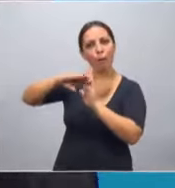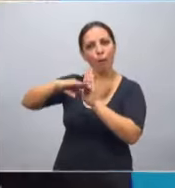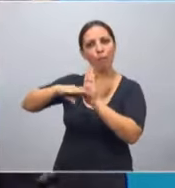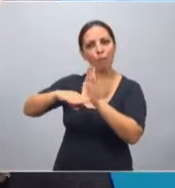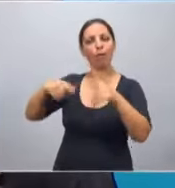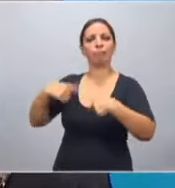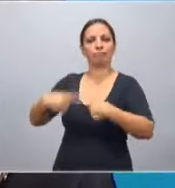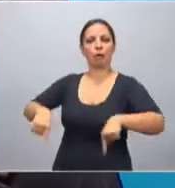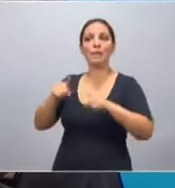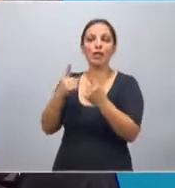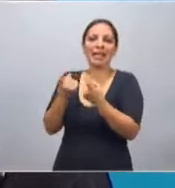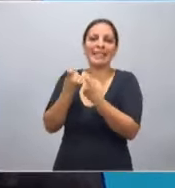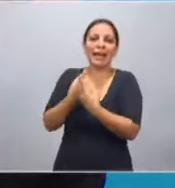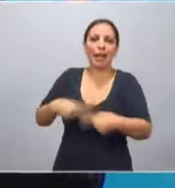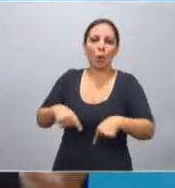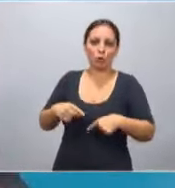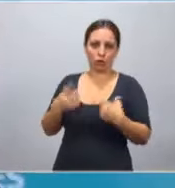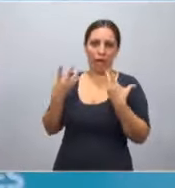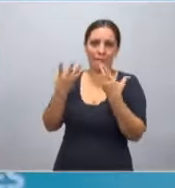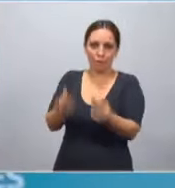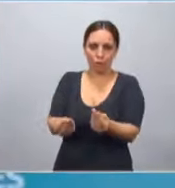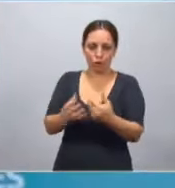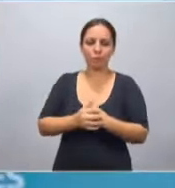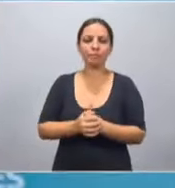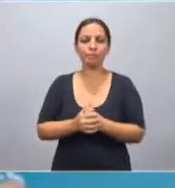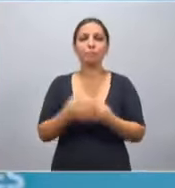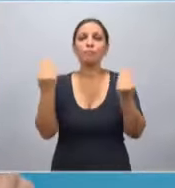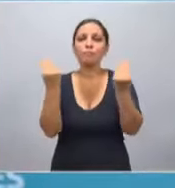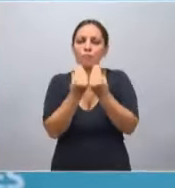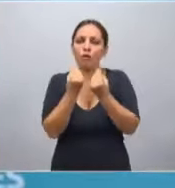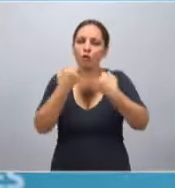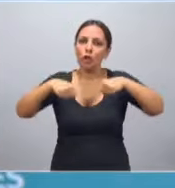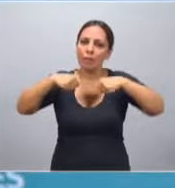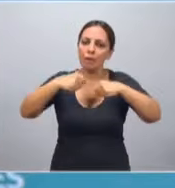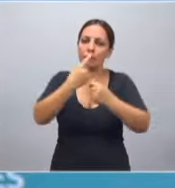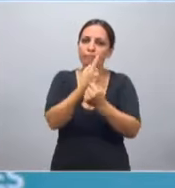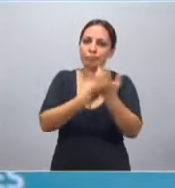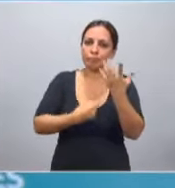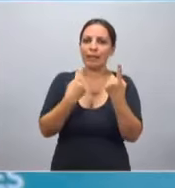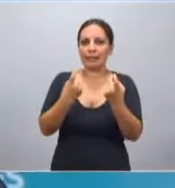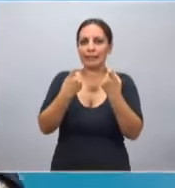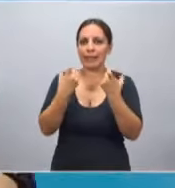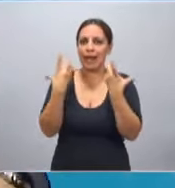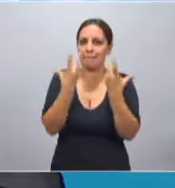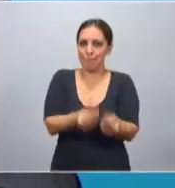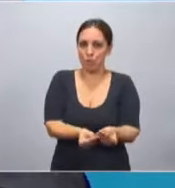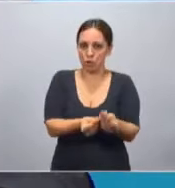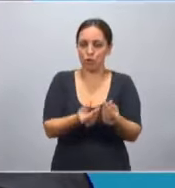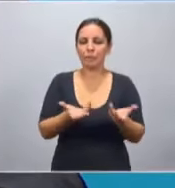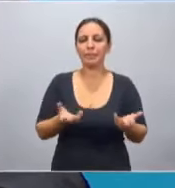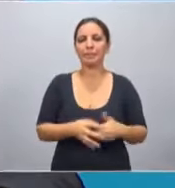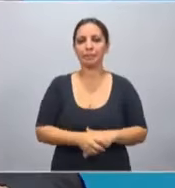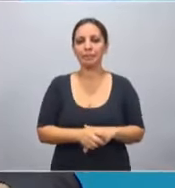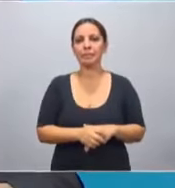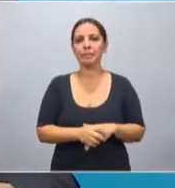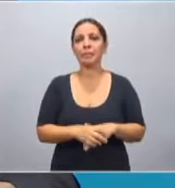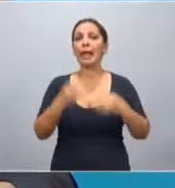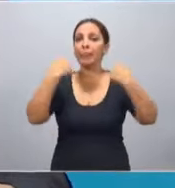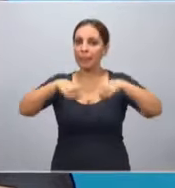requieren recursos hay muchas de las disciplinas olímpicas pero también la de los juegos bonaerenses que necesitan que